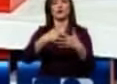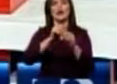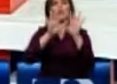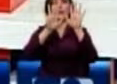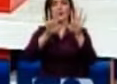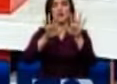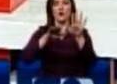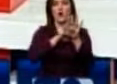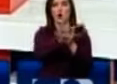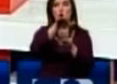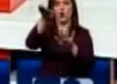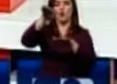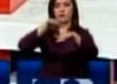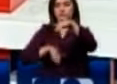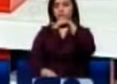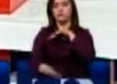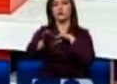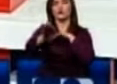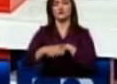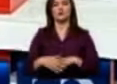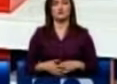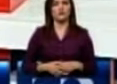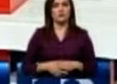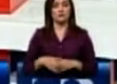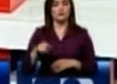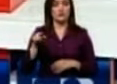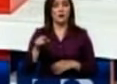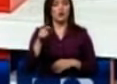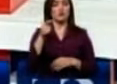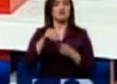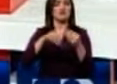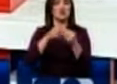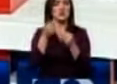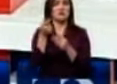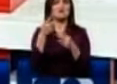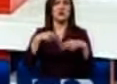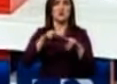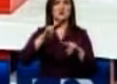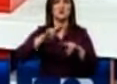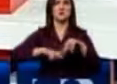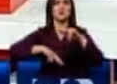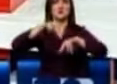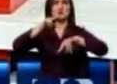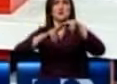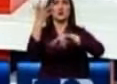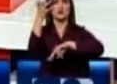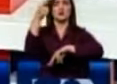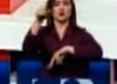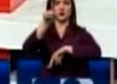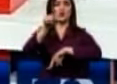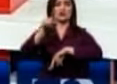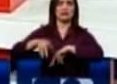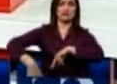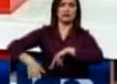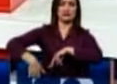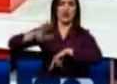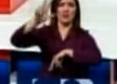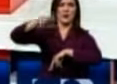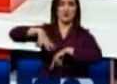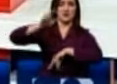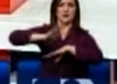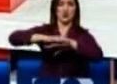rampas y 3 pasos a desnivel. La obra, que alcanza los 15 millones de dólares en inversión, tuvo un retraso de 3 meses por